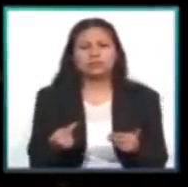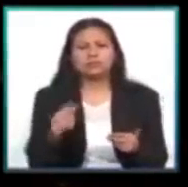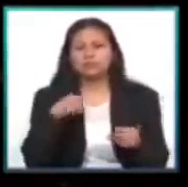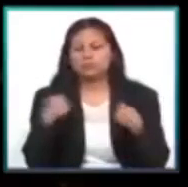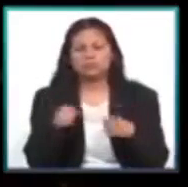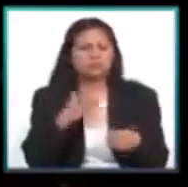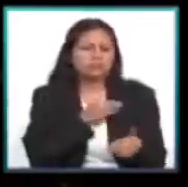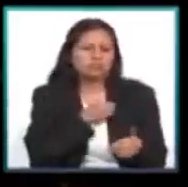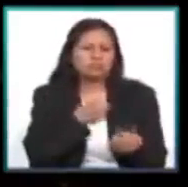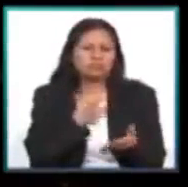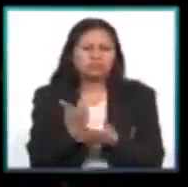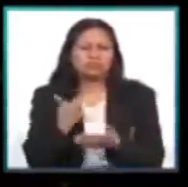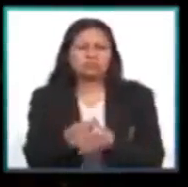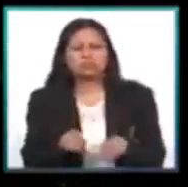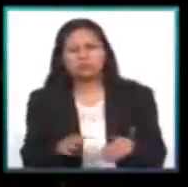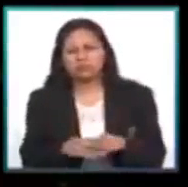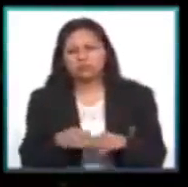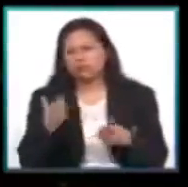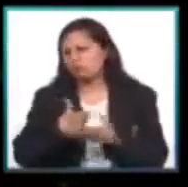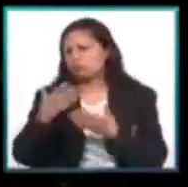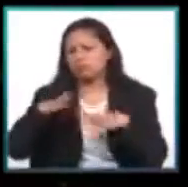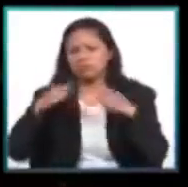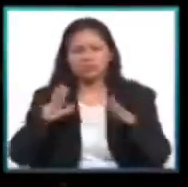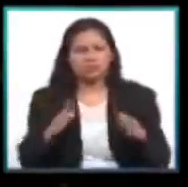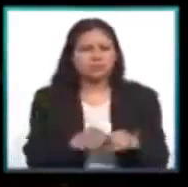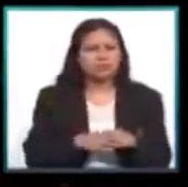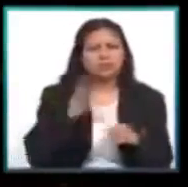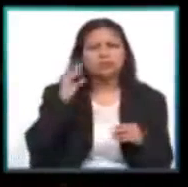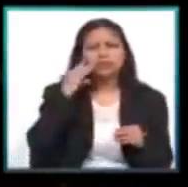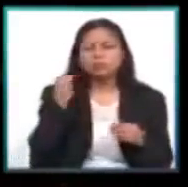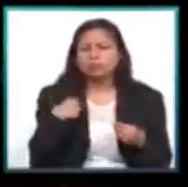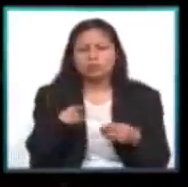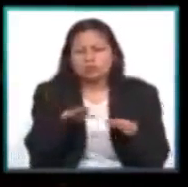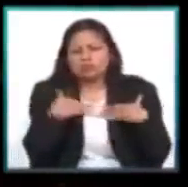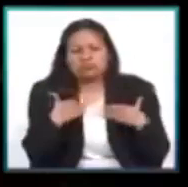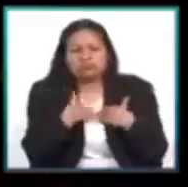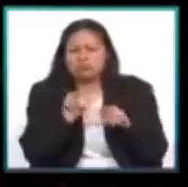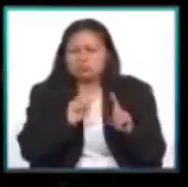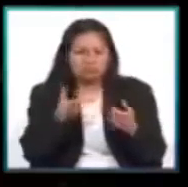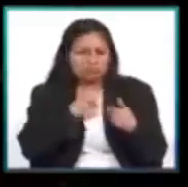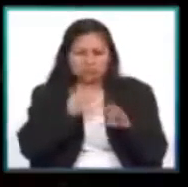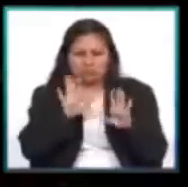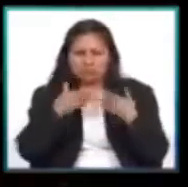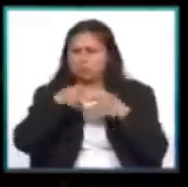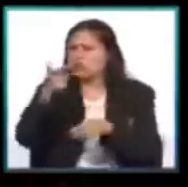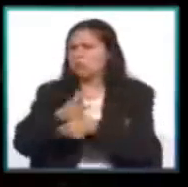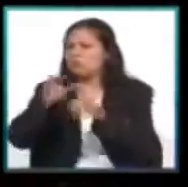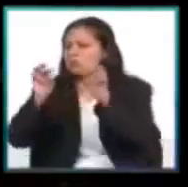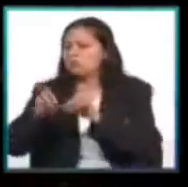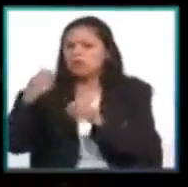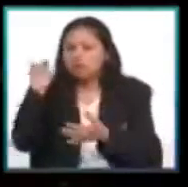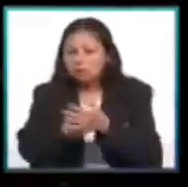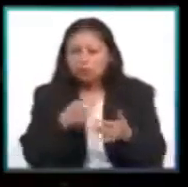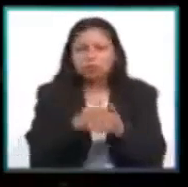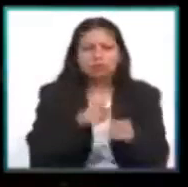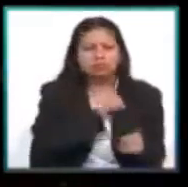hagan lo que quieran con el dinero, que lo gasten porque el dinero no es de él. El dinero es de los guatemaltecos que pagan